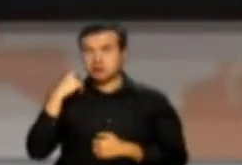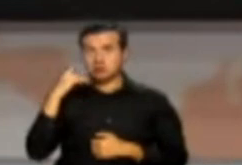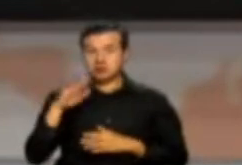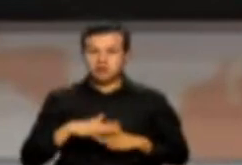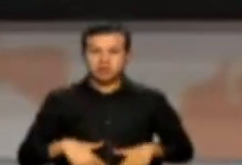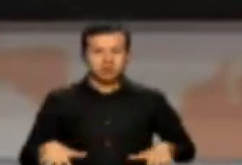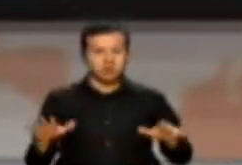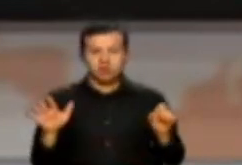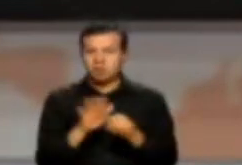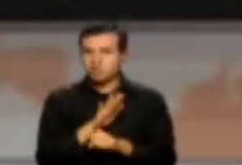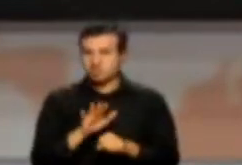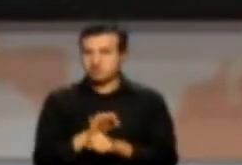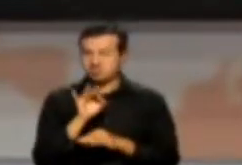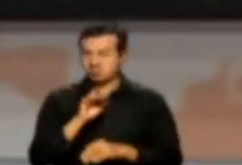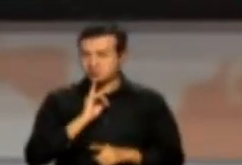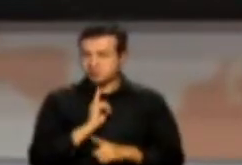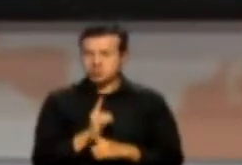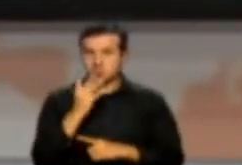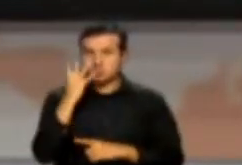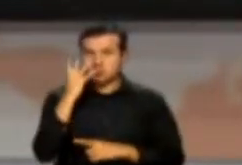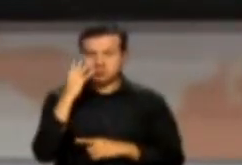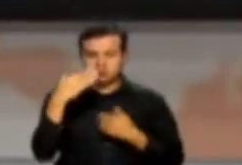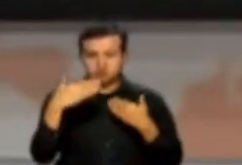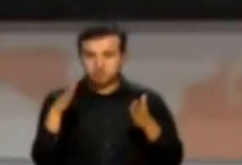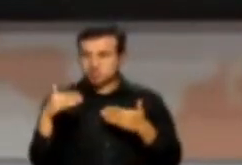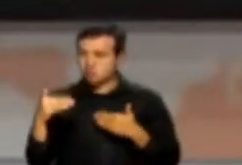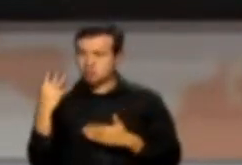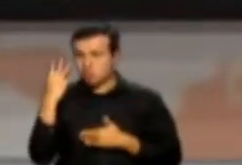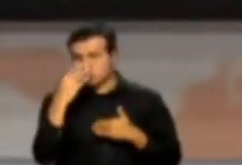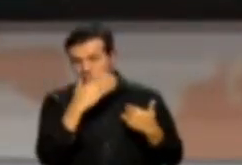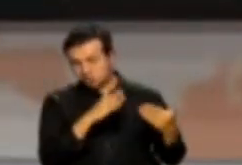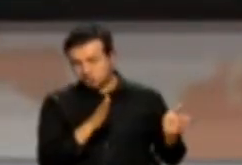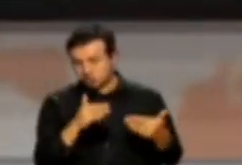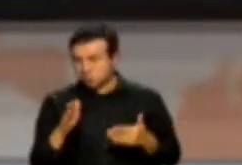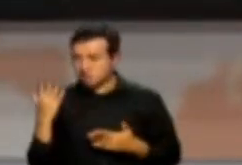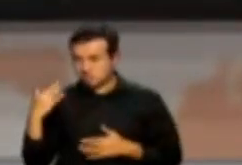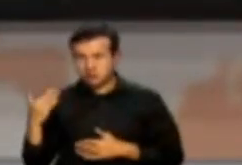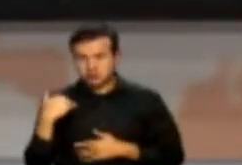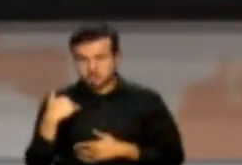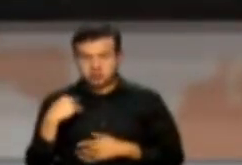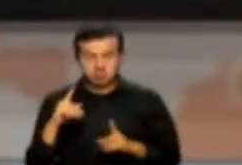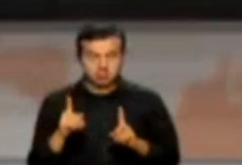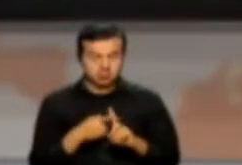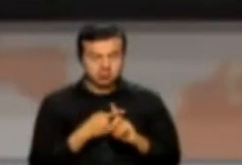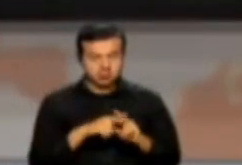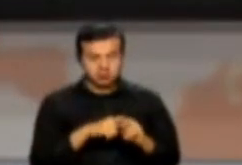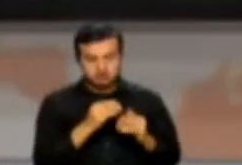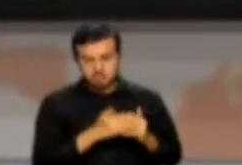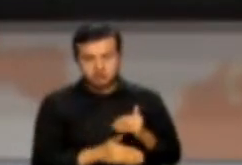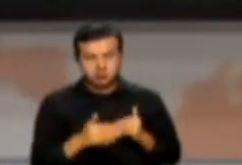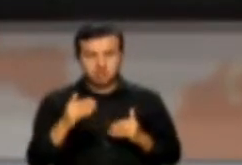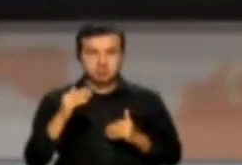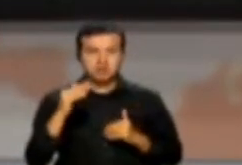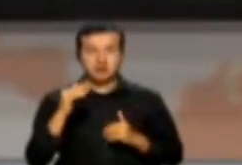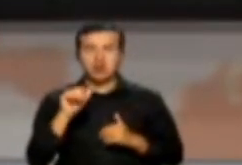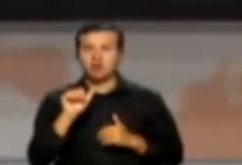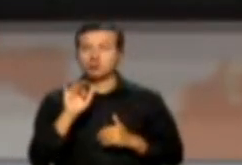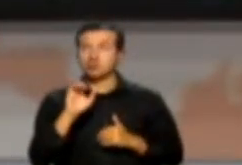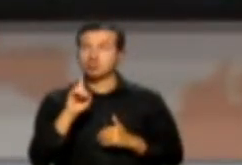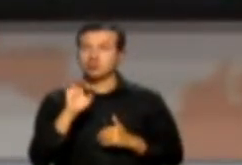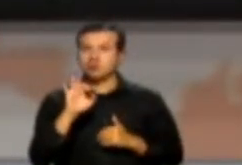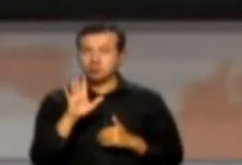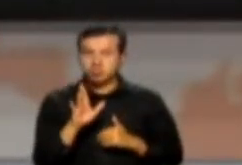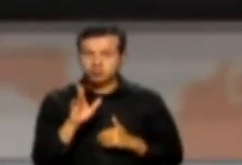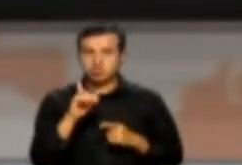infraestructura de cuatro habitaciones para realizar estos programas empezaremos en este año con el trasplante autólogo de células